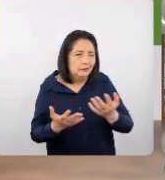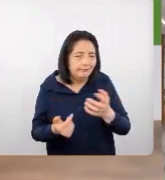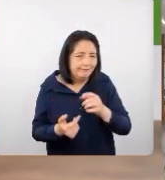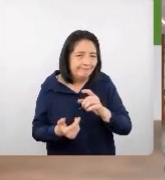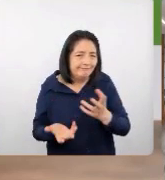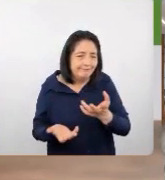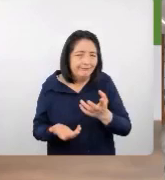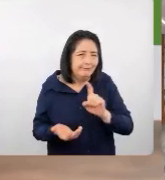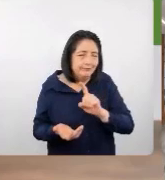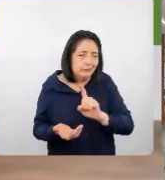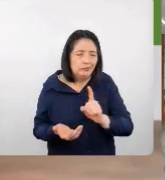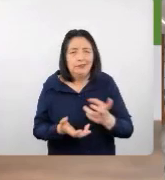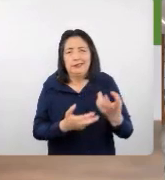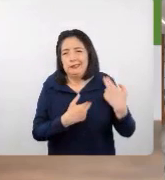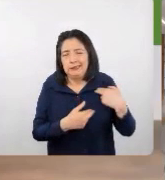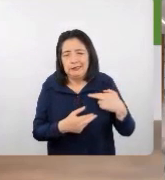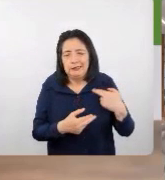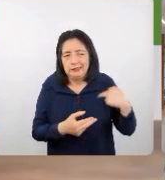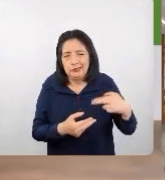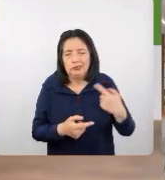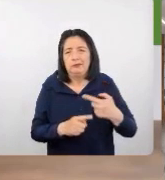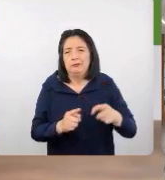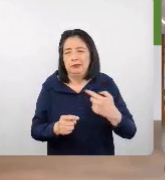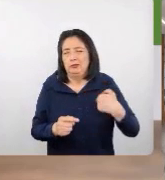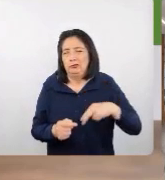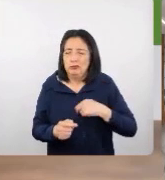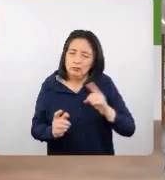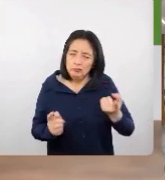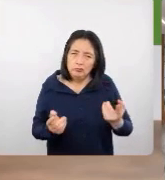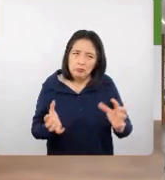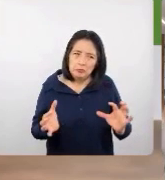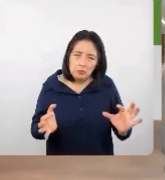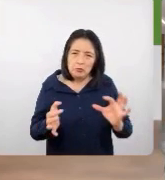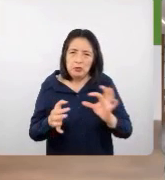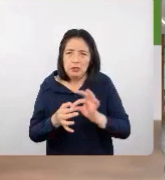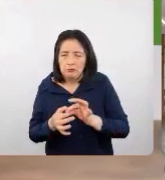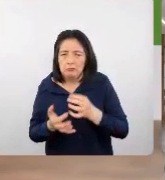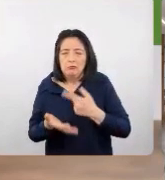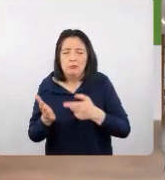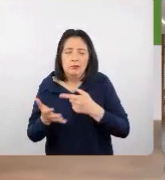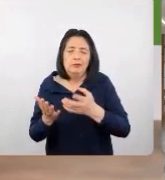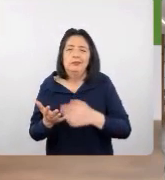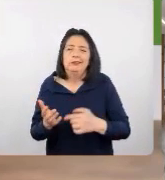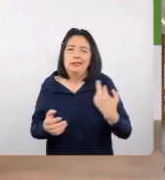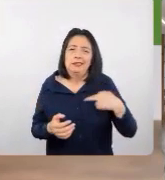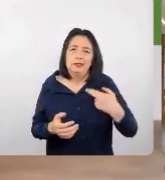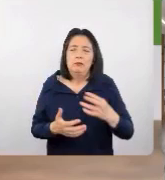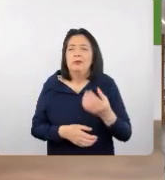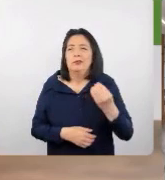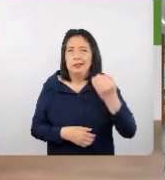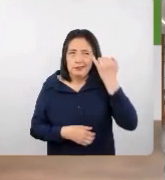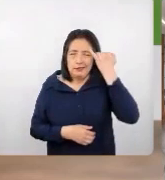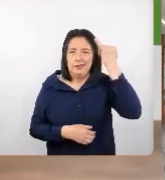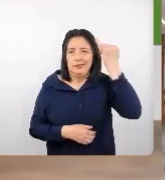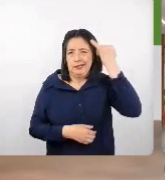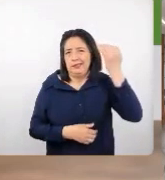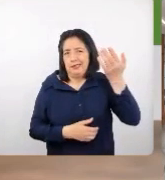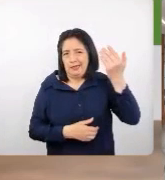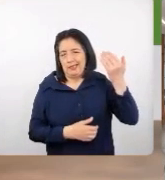sea religioso, sino que nosotros lo vinculamos a la religión por la preconcepción que podemos tener.